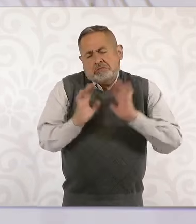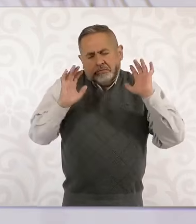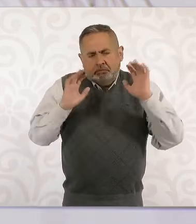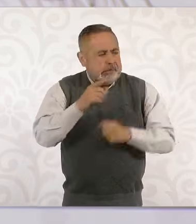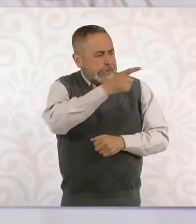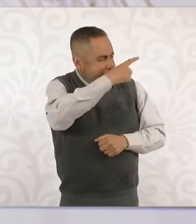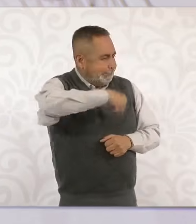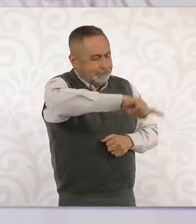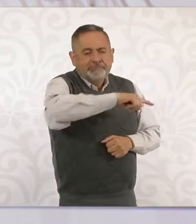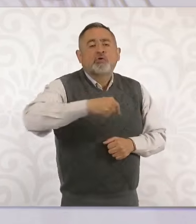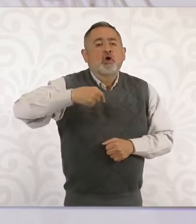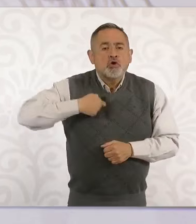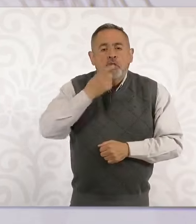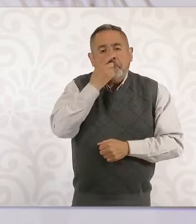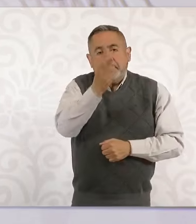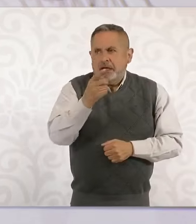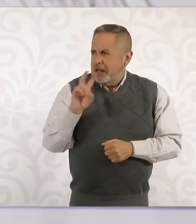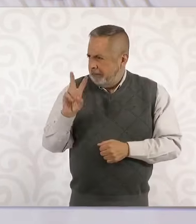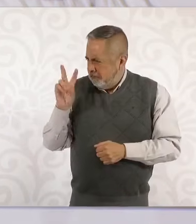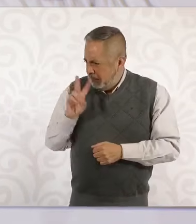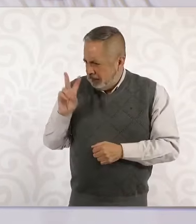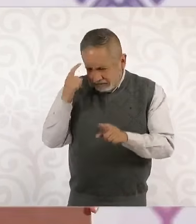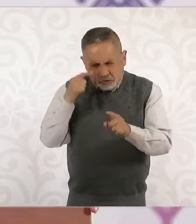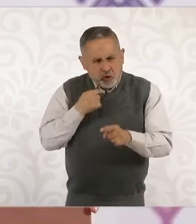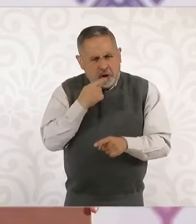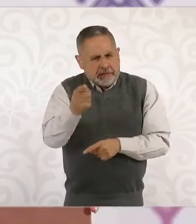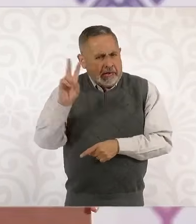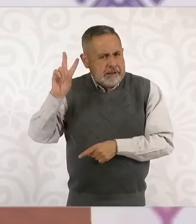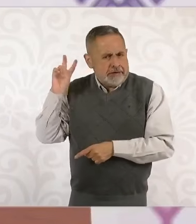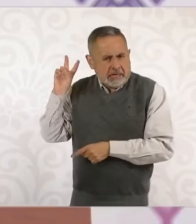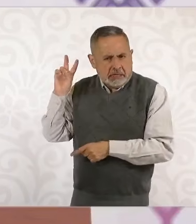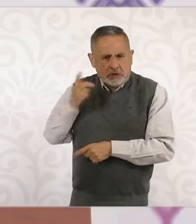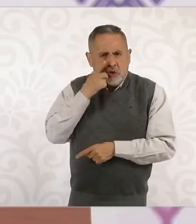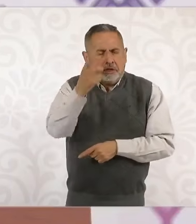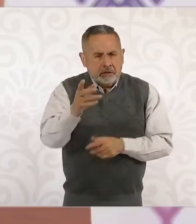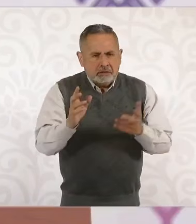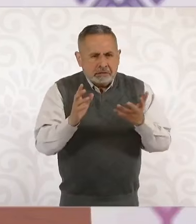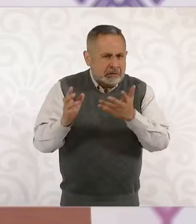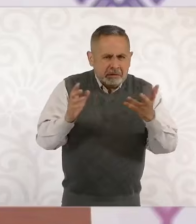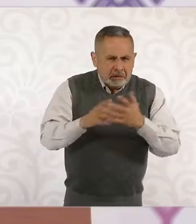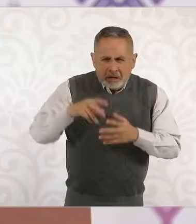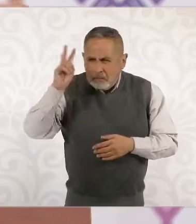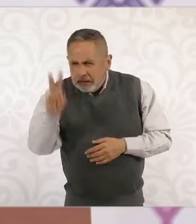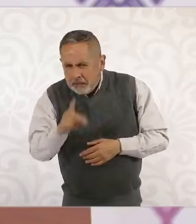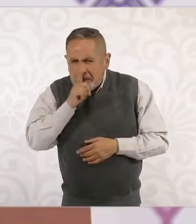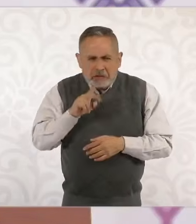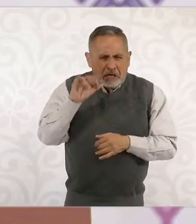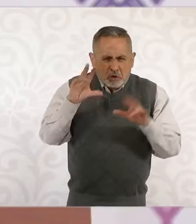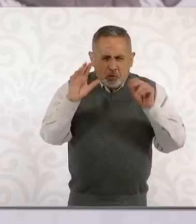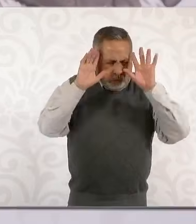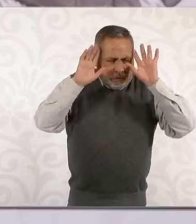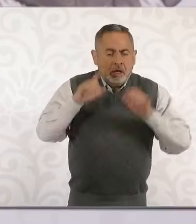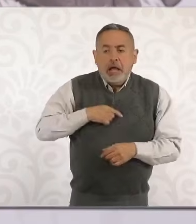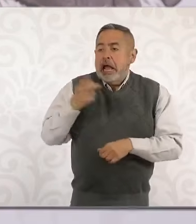Ellos, como lo dije el viernes, creo que fue, les preguntó, porque no sabíamos si era cierto o no, la secretaria